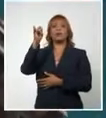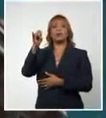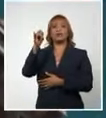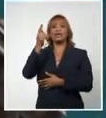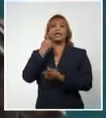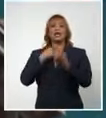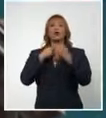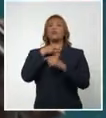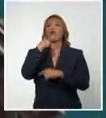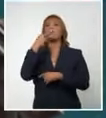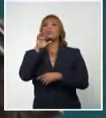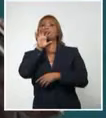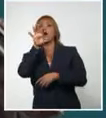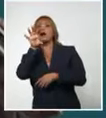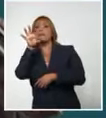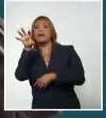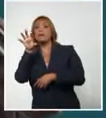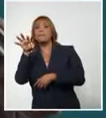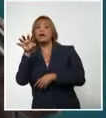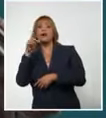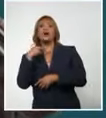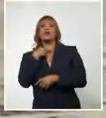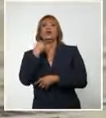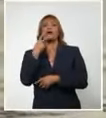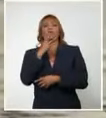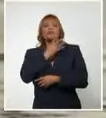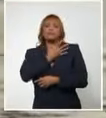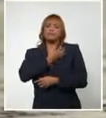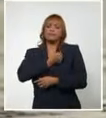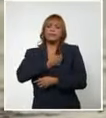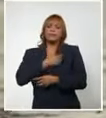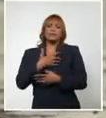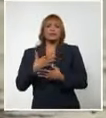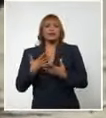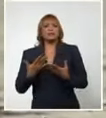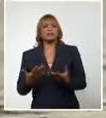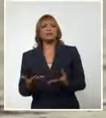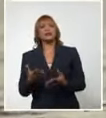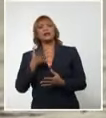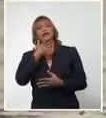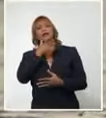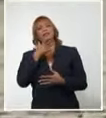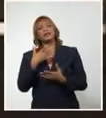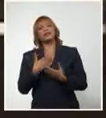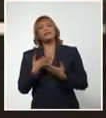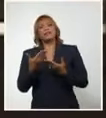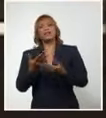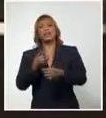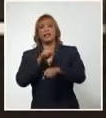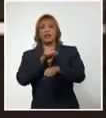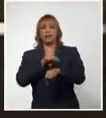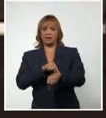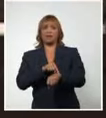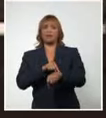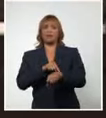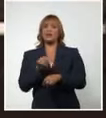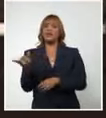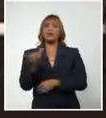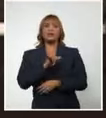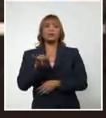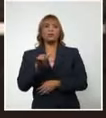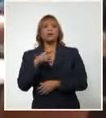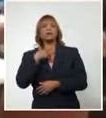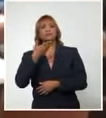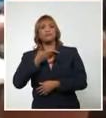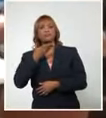una voz que pregona. Una voz triste y cansada que parece dar la hora. Y también con la